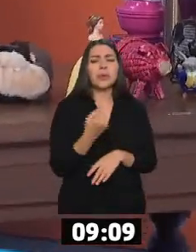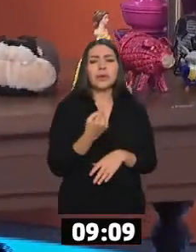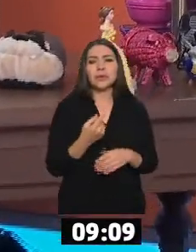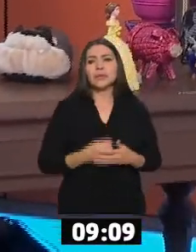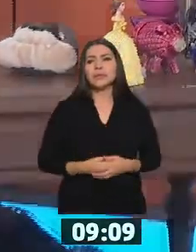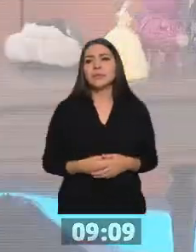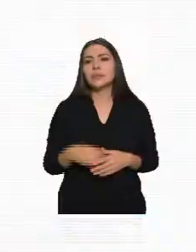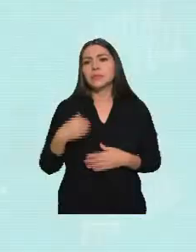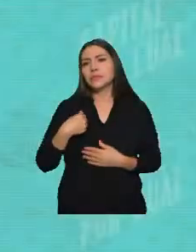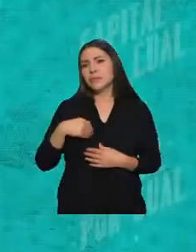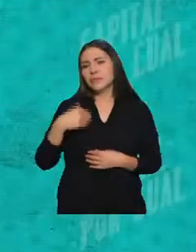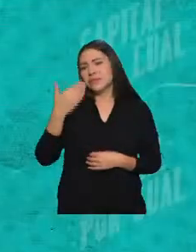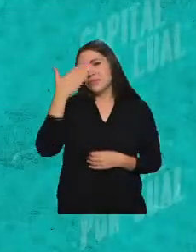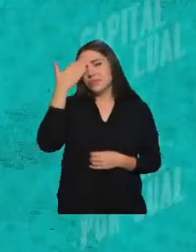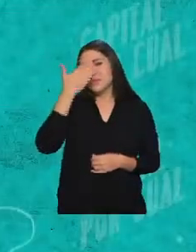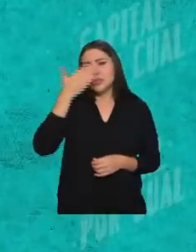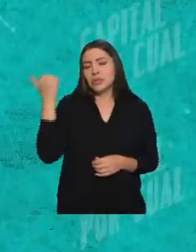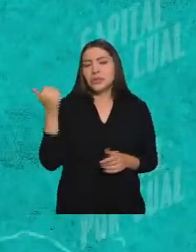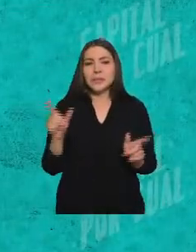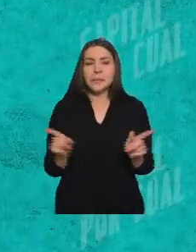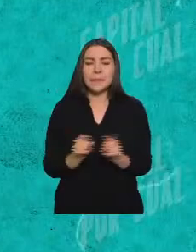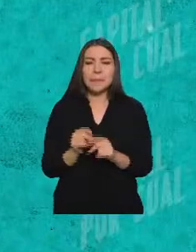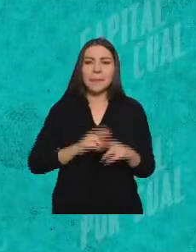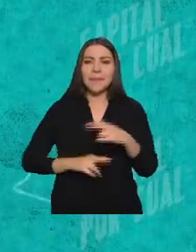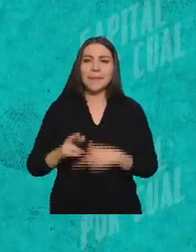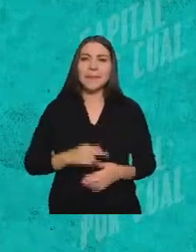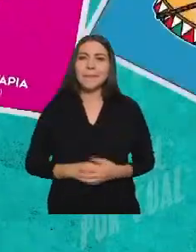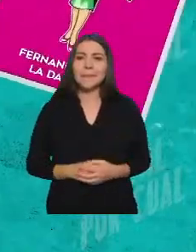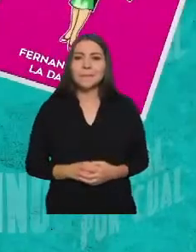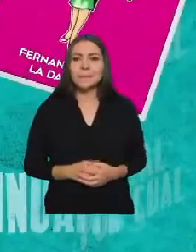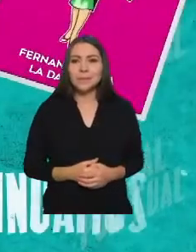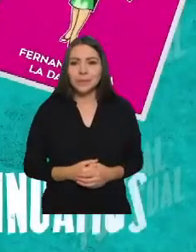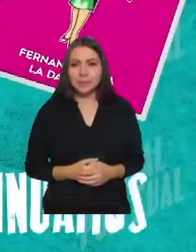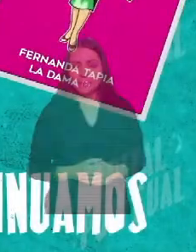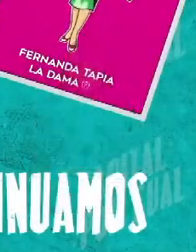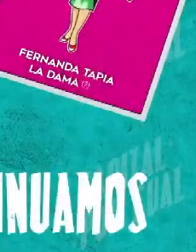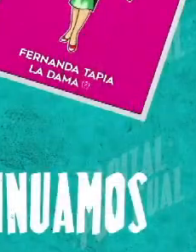tengo mixed feelings, no sé, yo no sé.